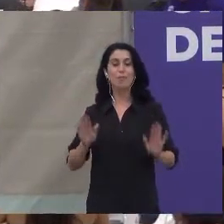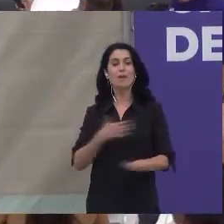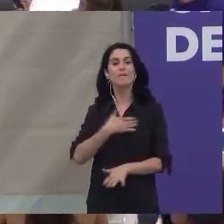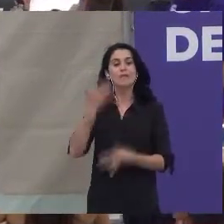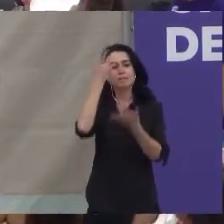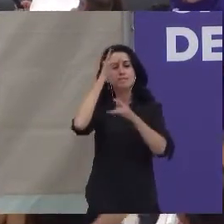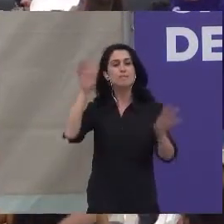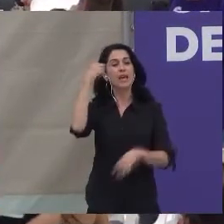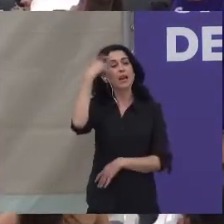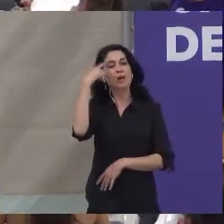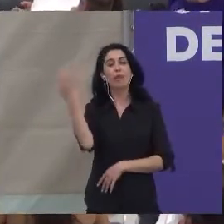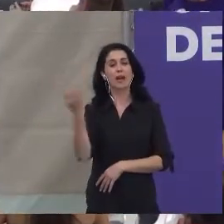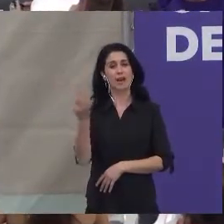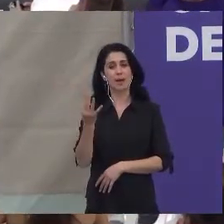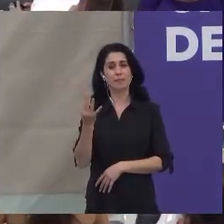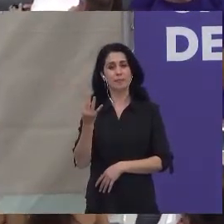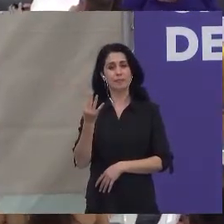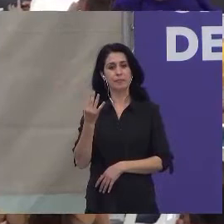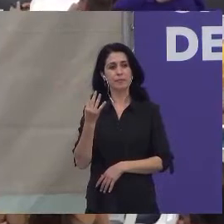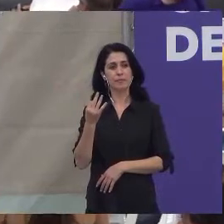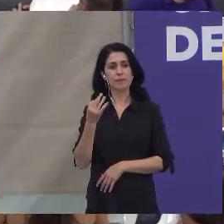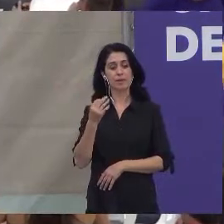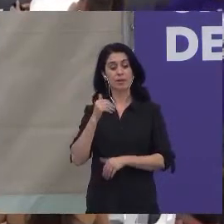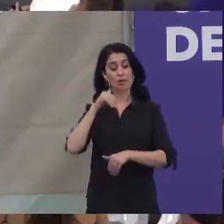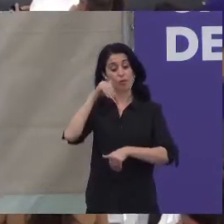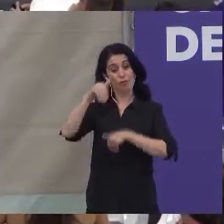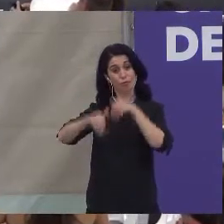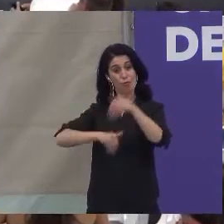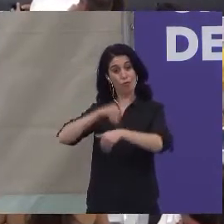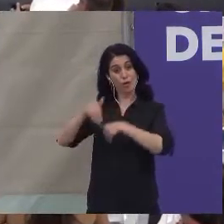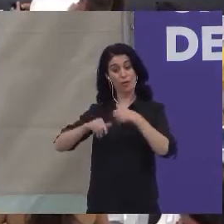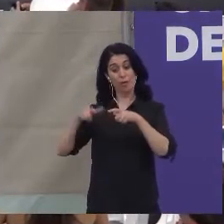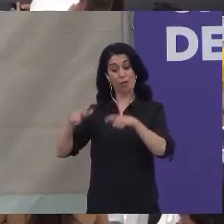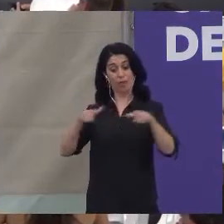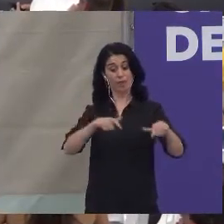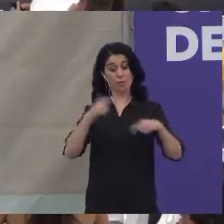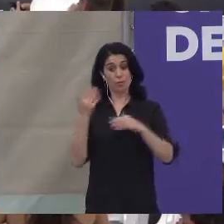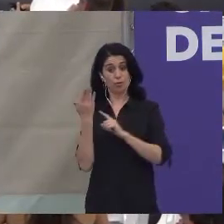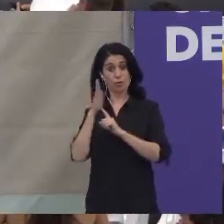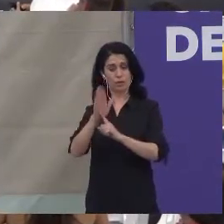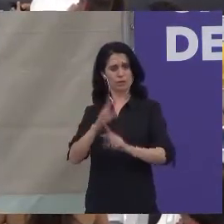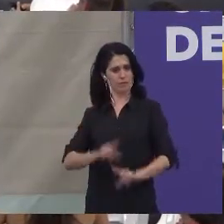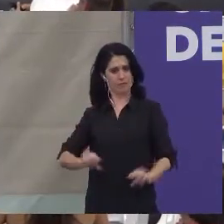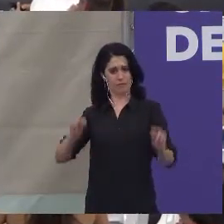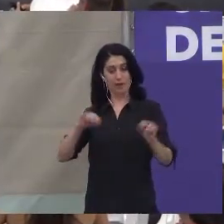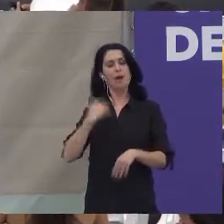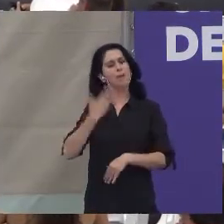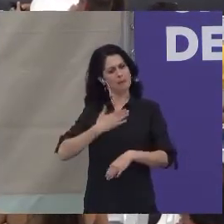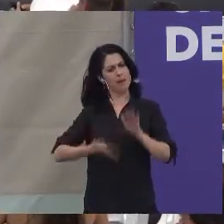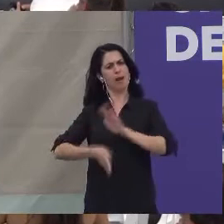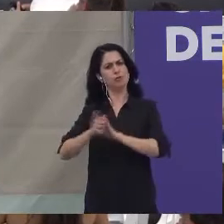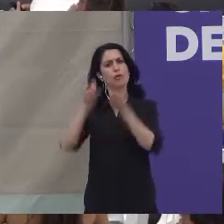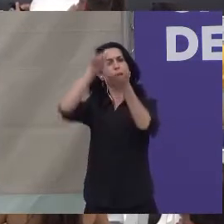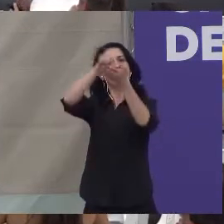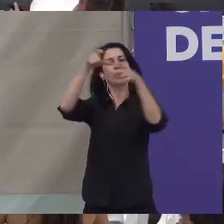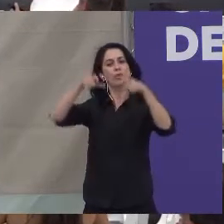que las votaciones a representantes de círculos se han acabado aquí. Pero mañana seguirán en las tres ciudades